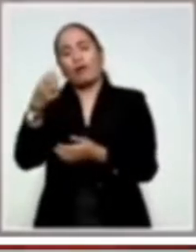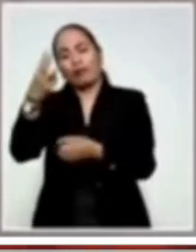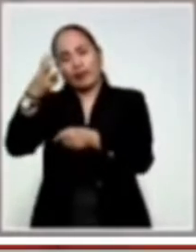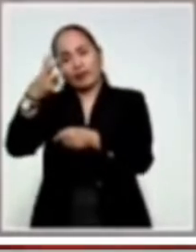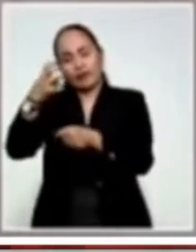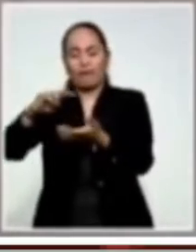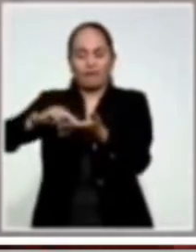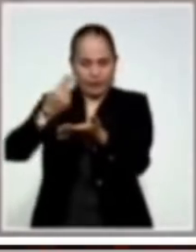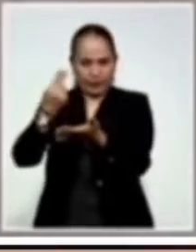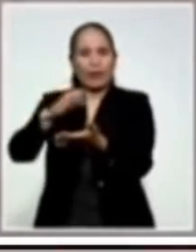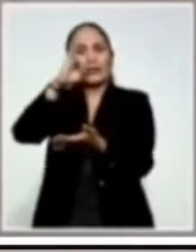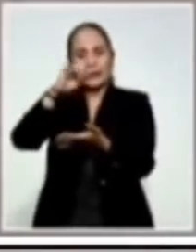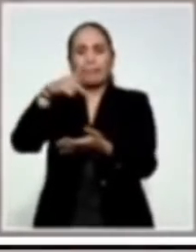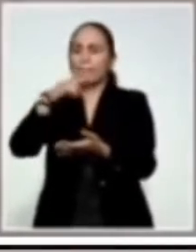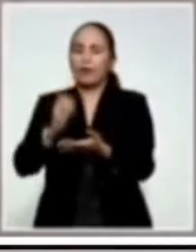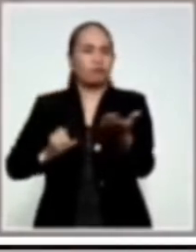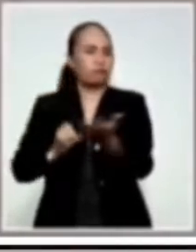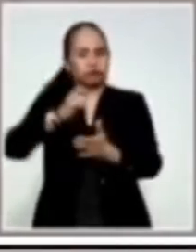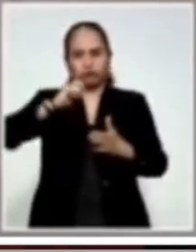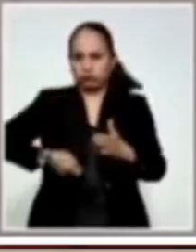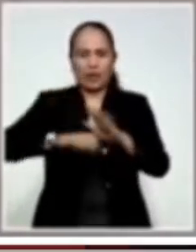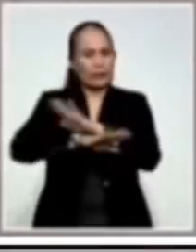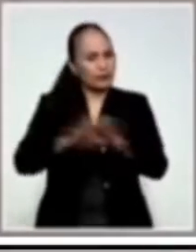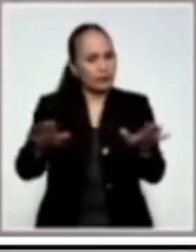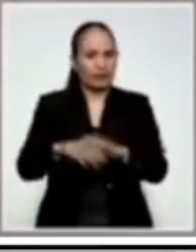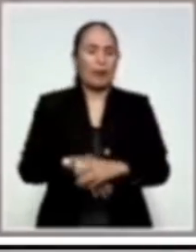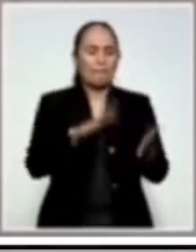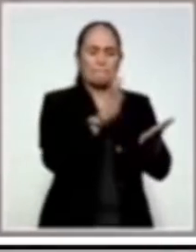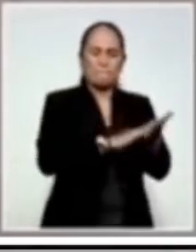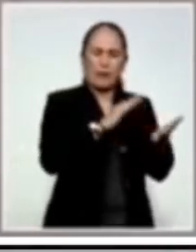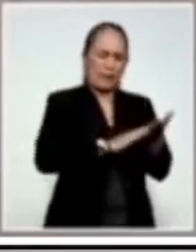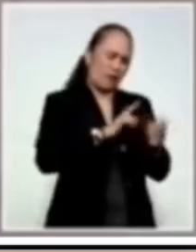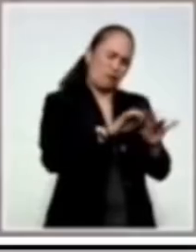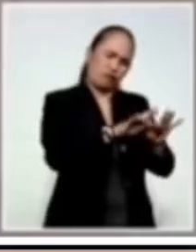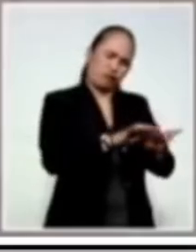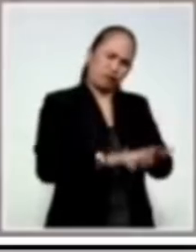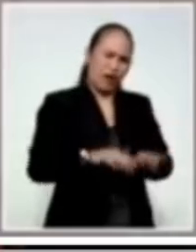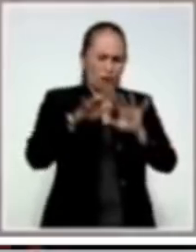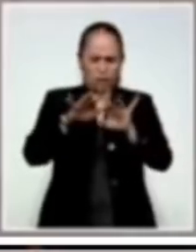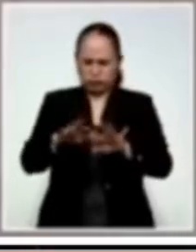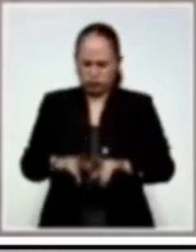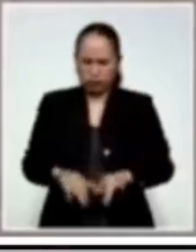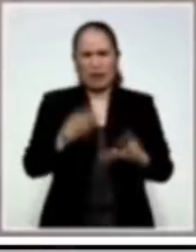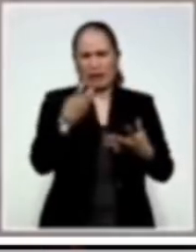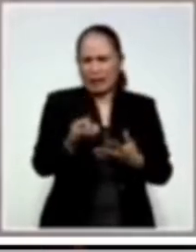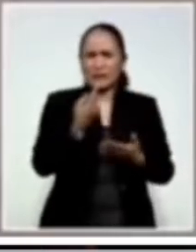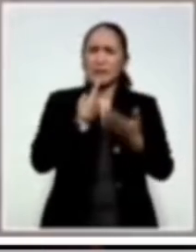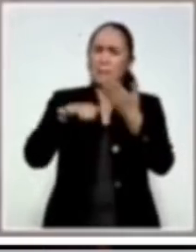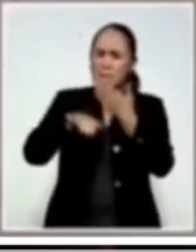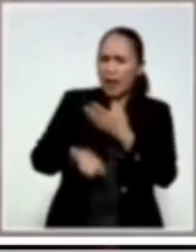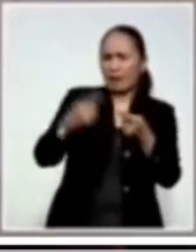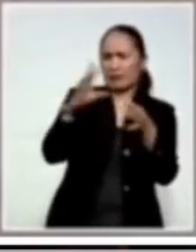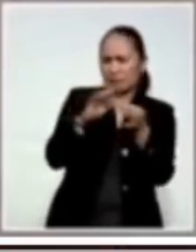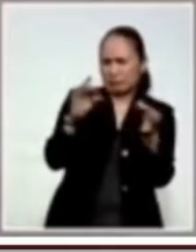tiene una firma, pero la Corte ya resolvió. Además, ese tipo de escritos no están regulados, no es un recurso, no es una